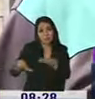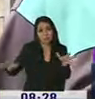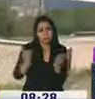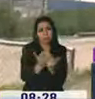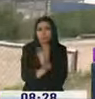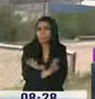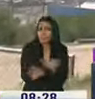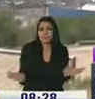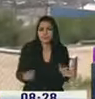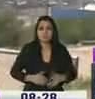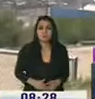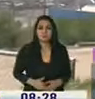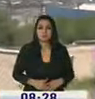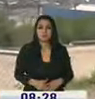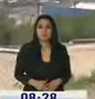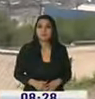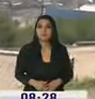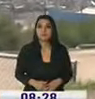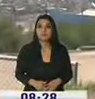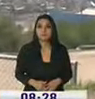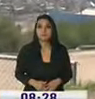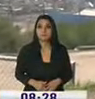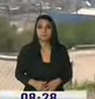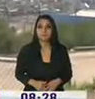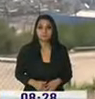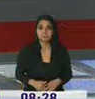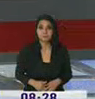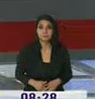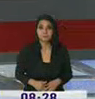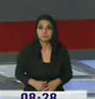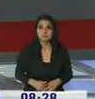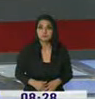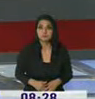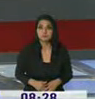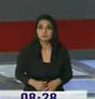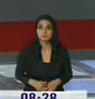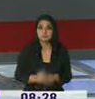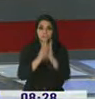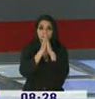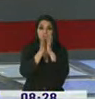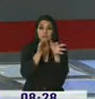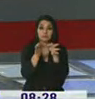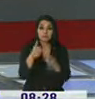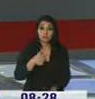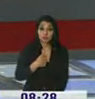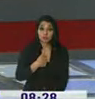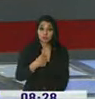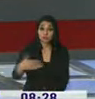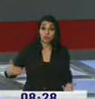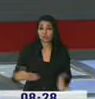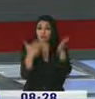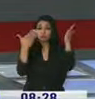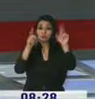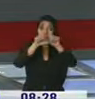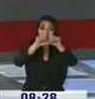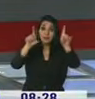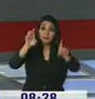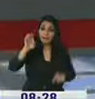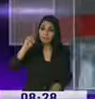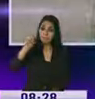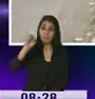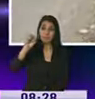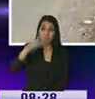desperdicien. Informó Patricia Aldaz. Y quiero aclarar que no tengo nada contra la empresa